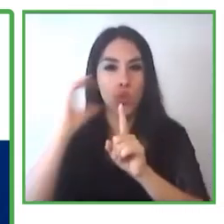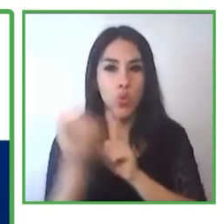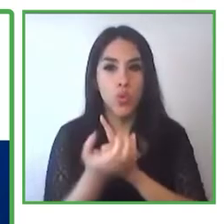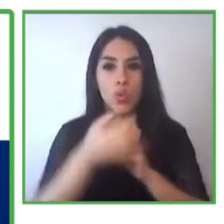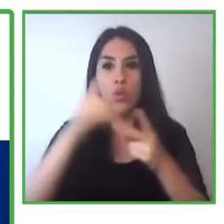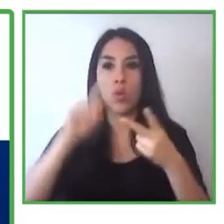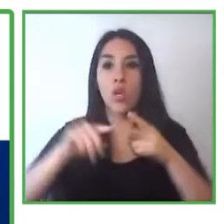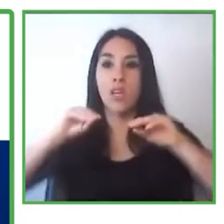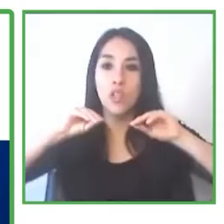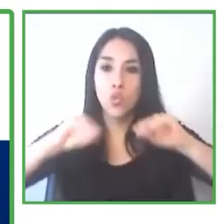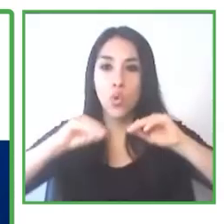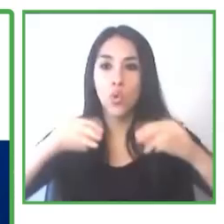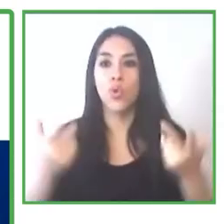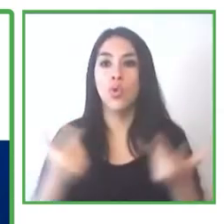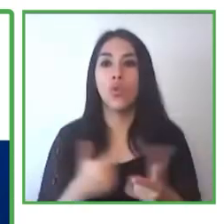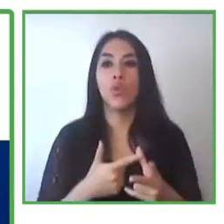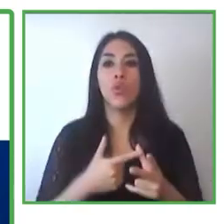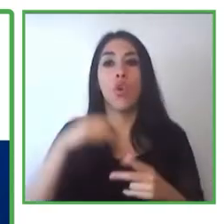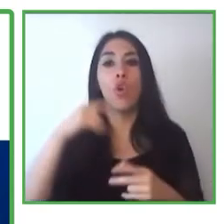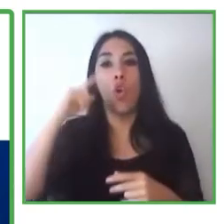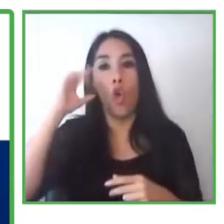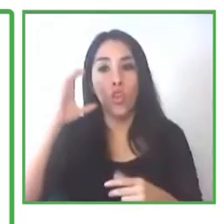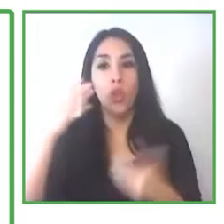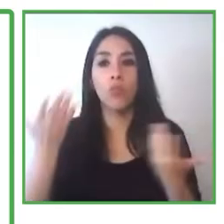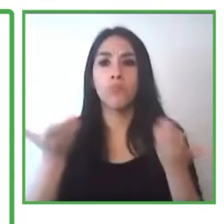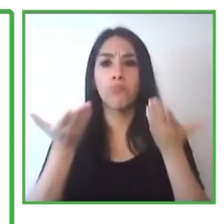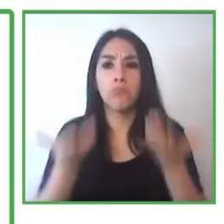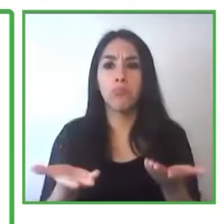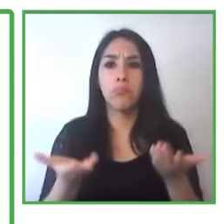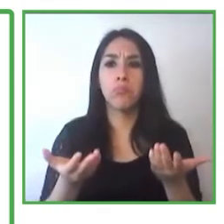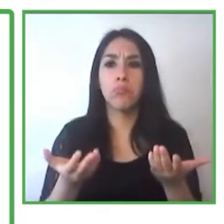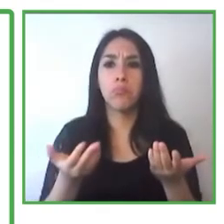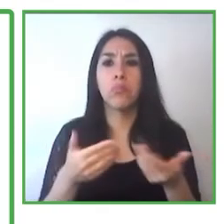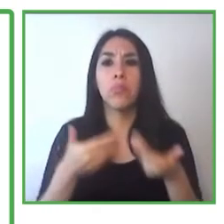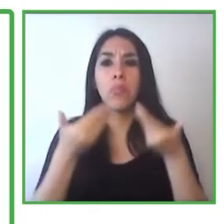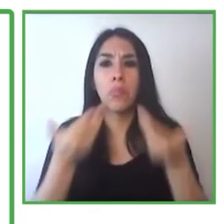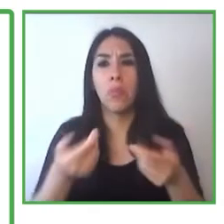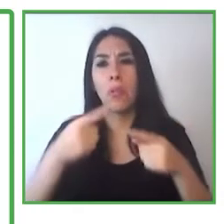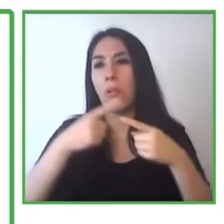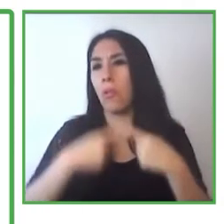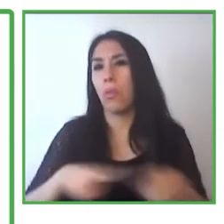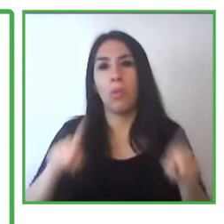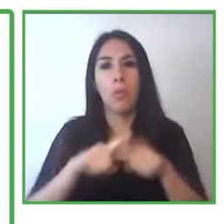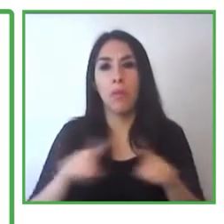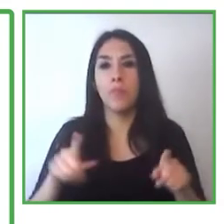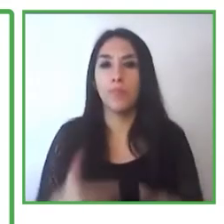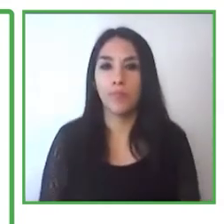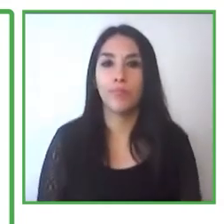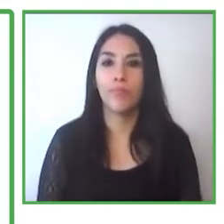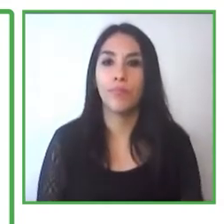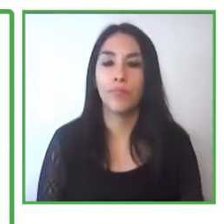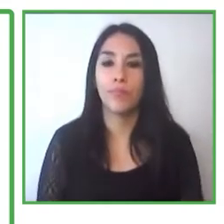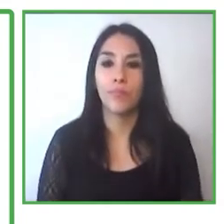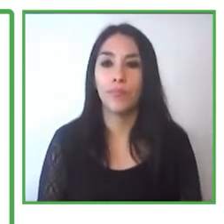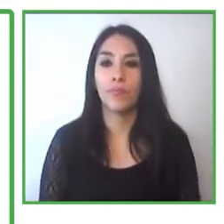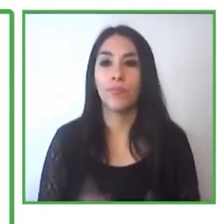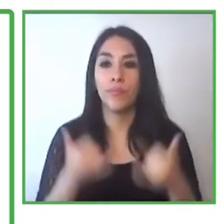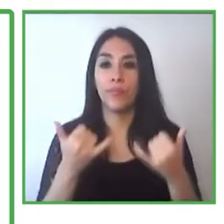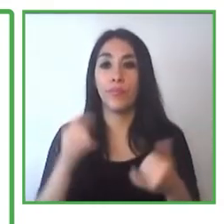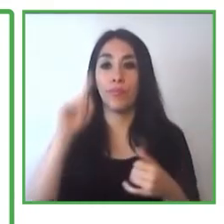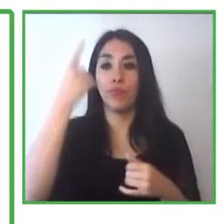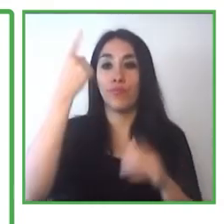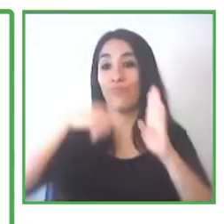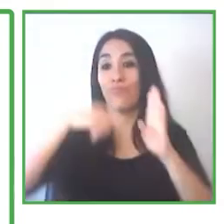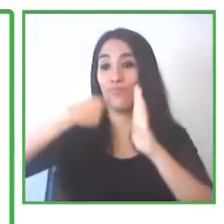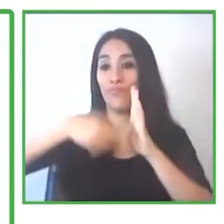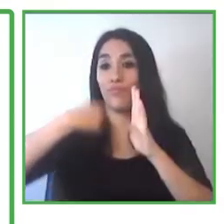becas, investigación en el ámbito de salud. Bien, uno de los principales programas sociales es el